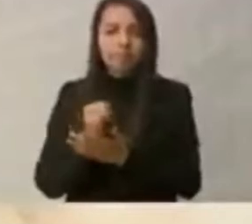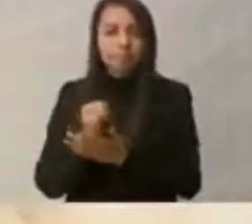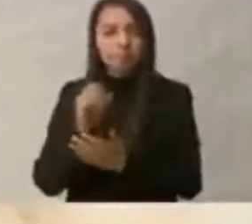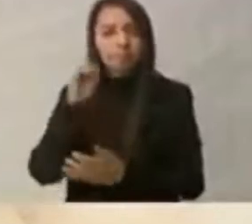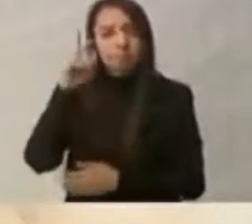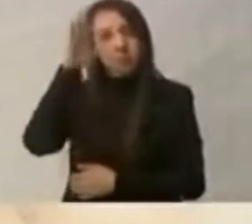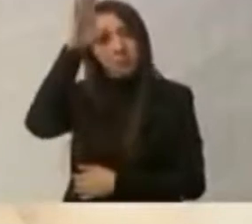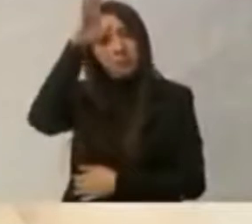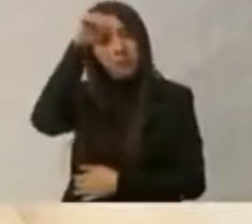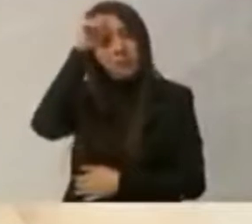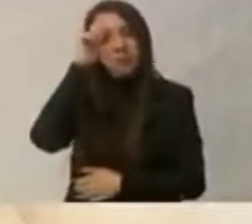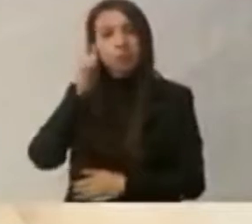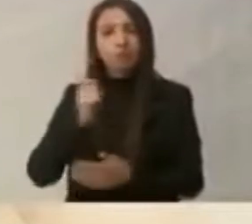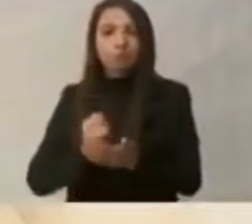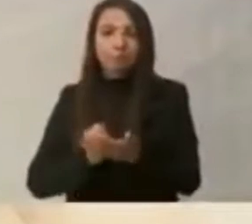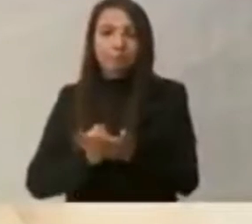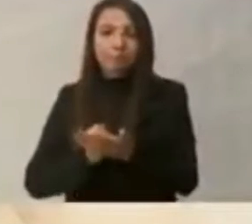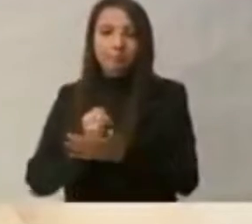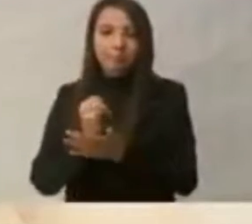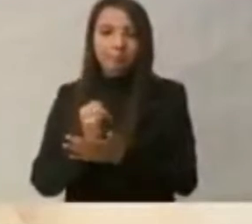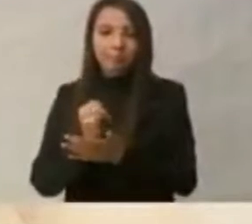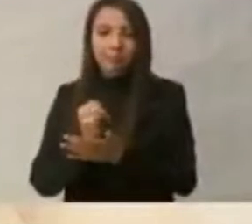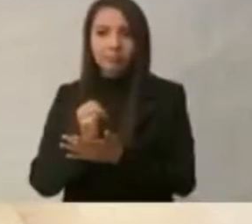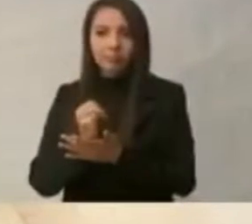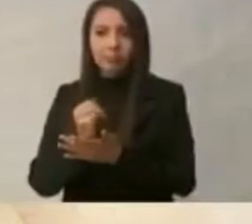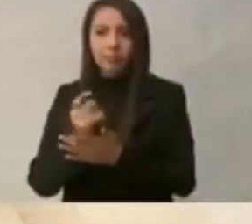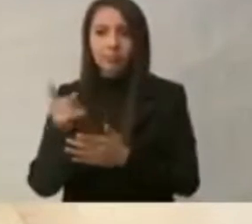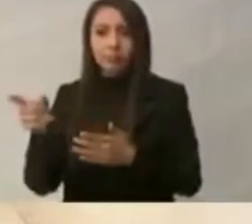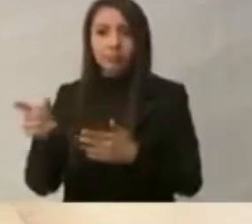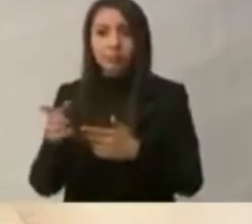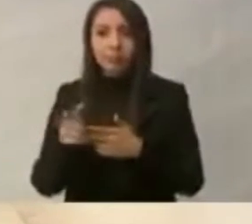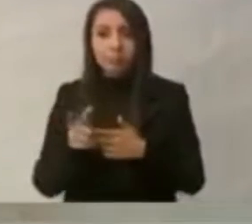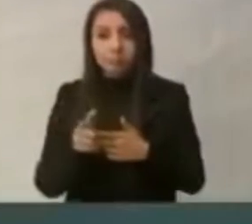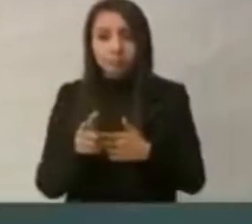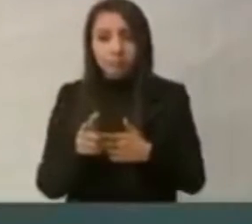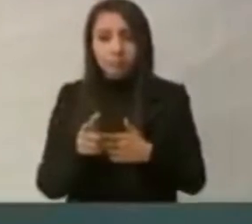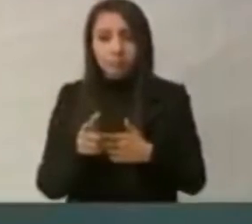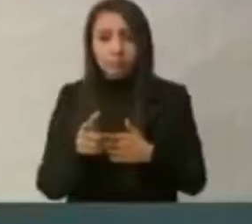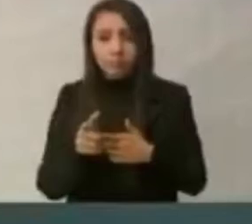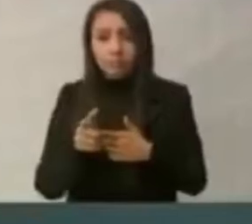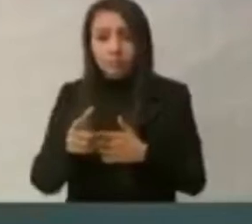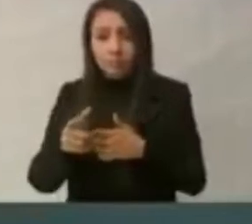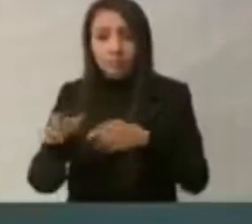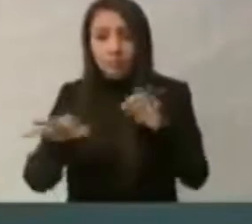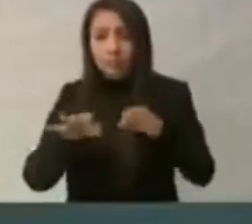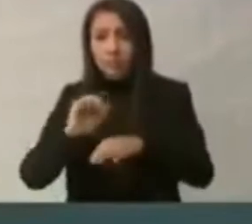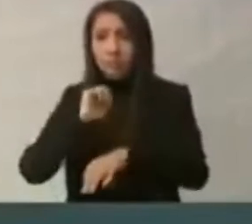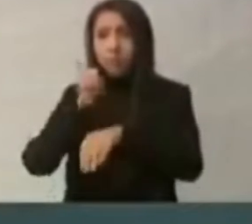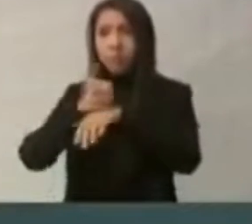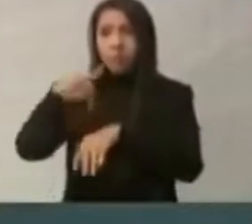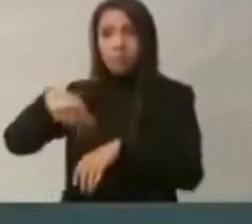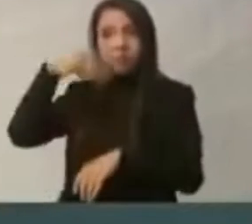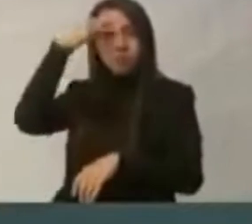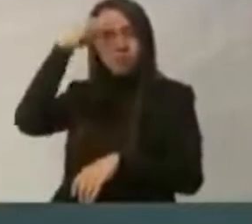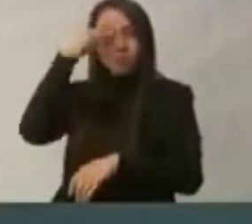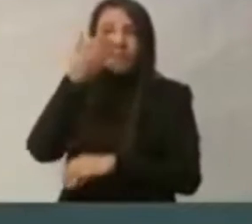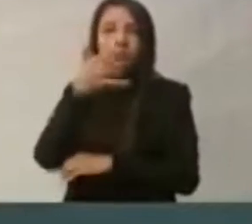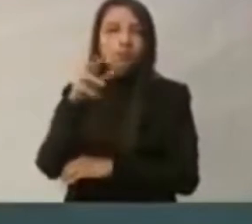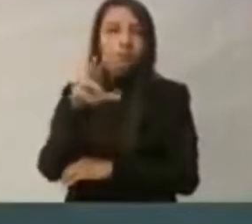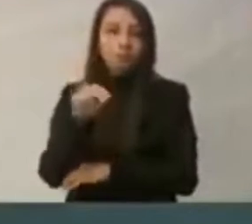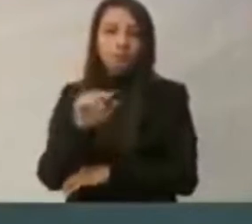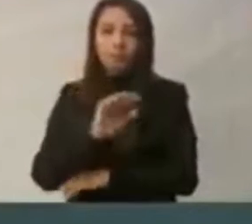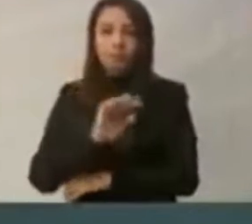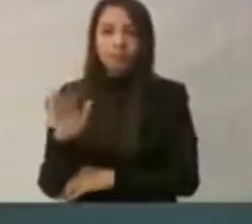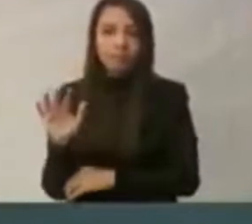que no operara en Mexicali, en Baja